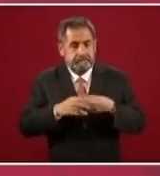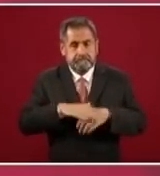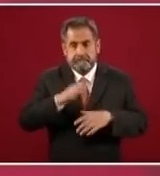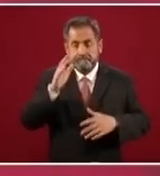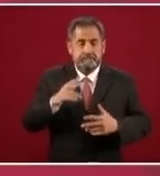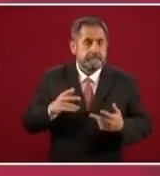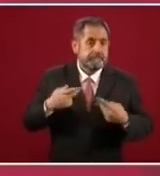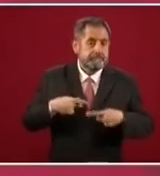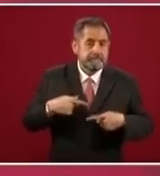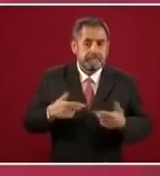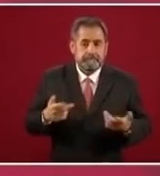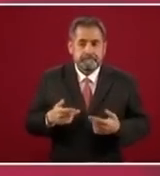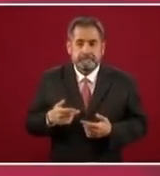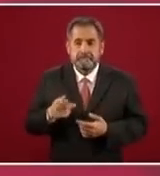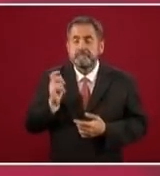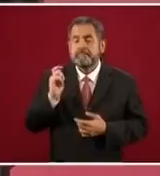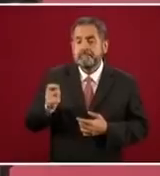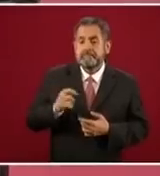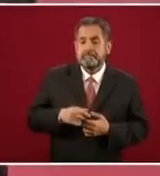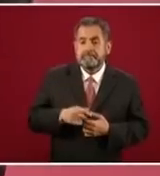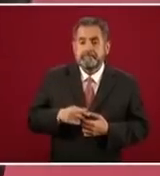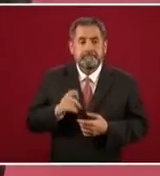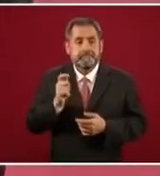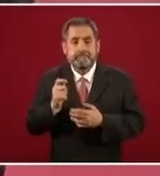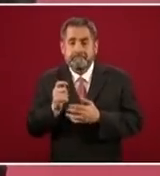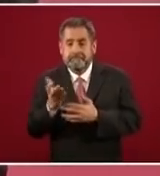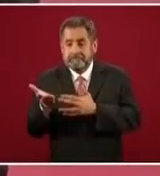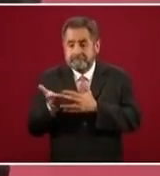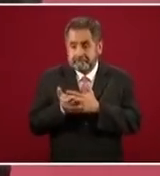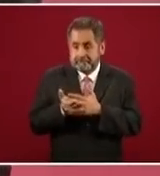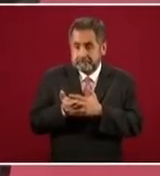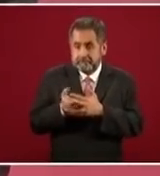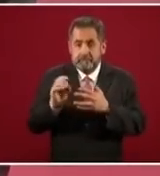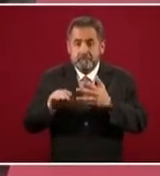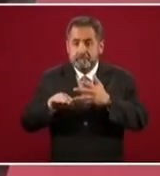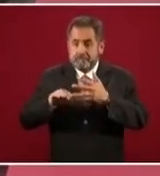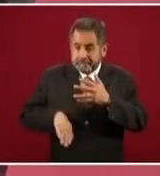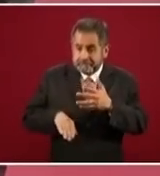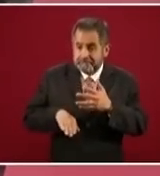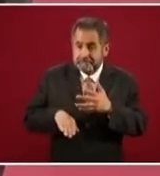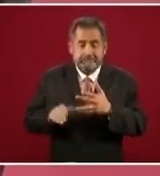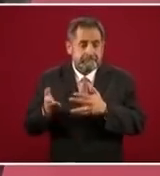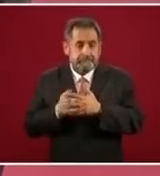de gente que recibiría la mitad o menos de la mitad